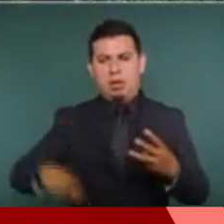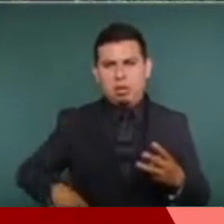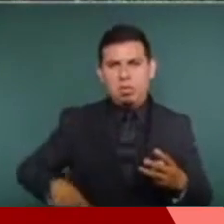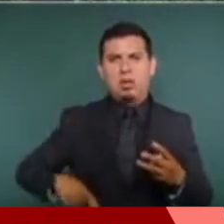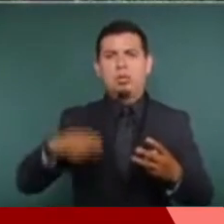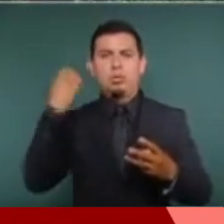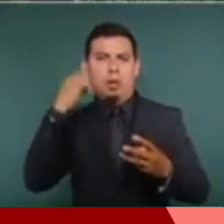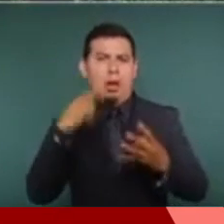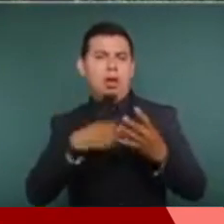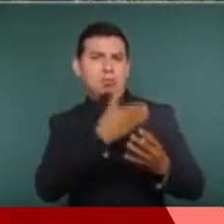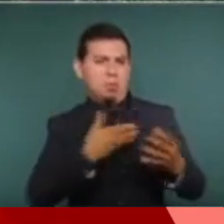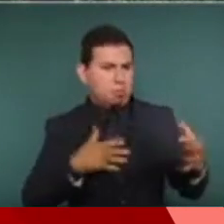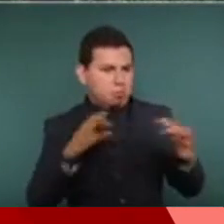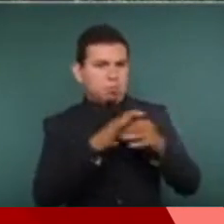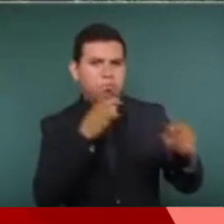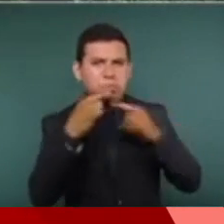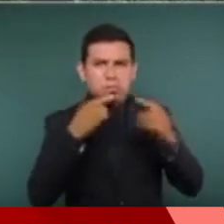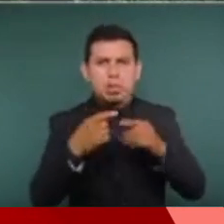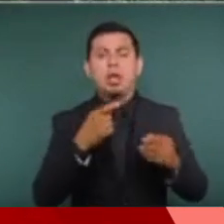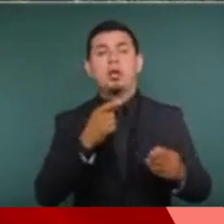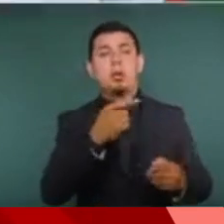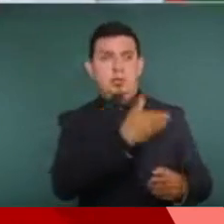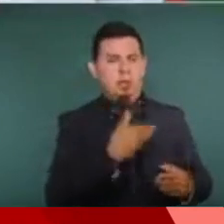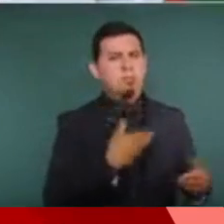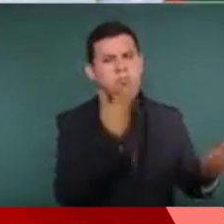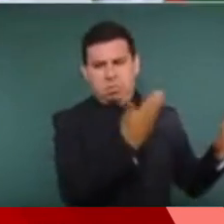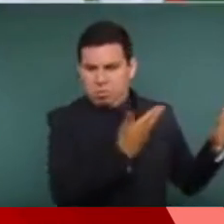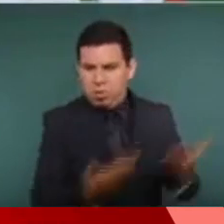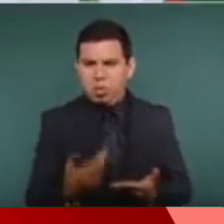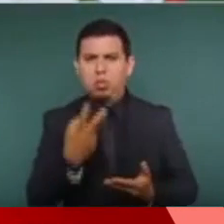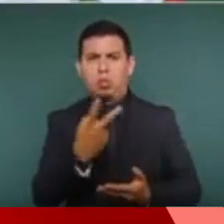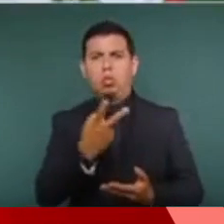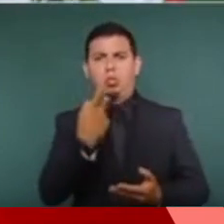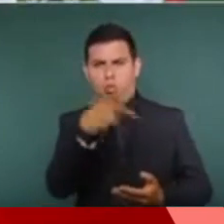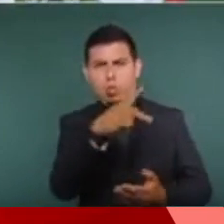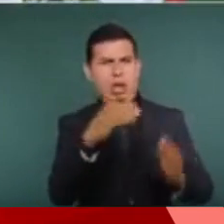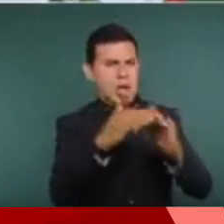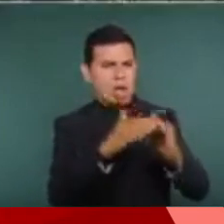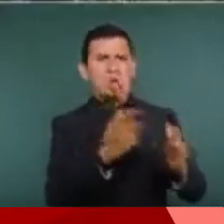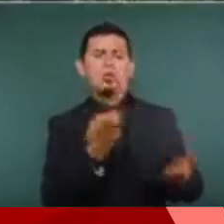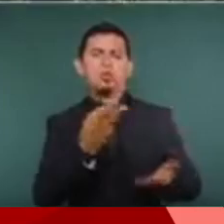bienvenido, señor presidente, a Oaxaca. Esta es su tierra, esta es su casa. Muchas gracias.